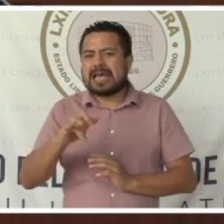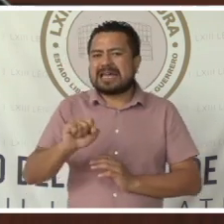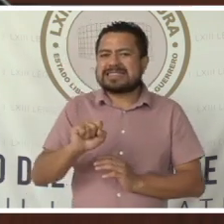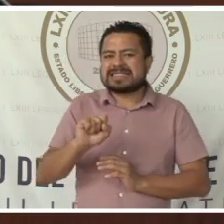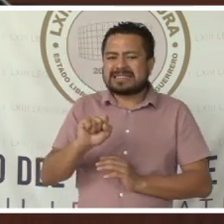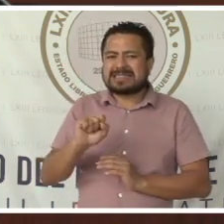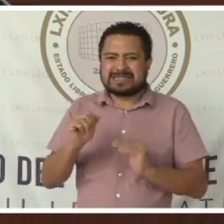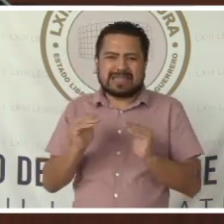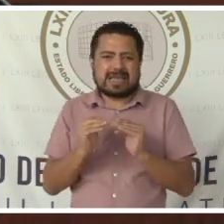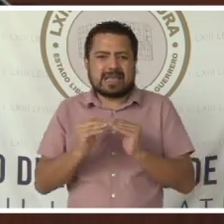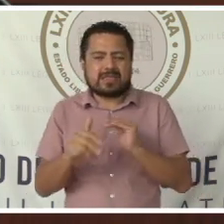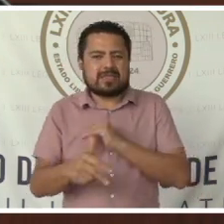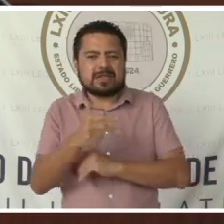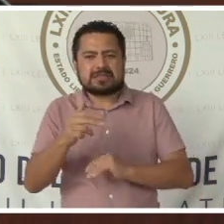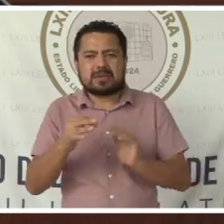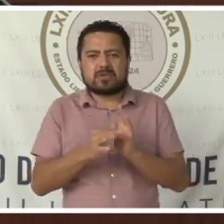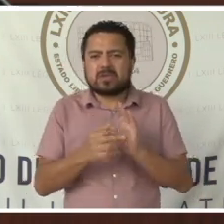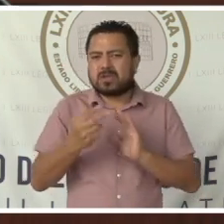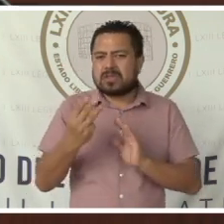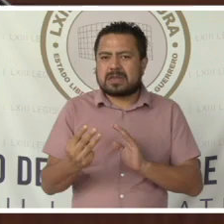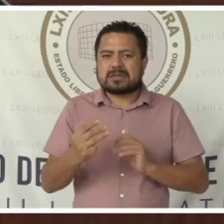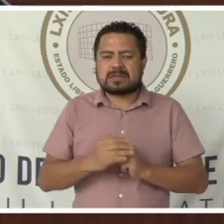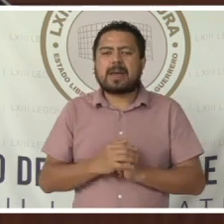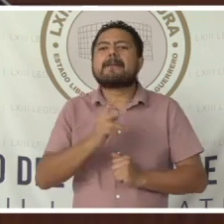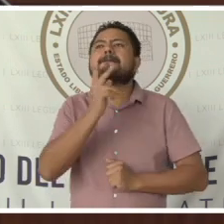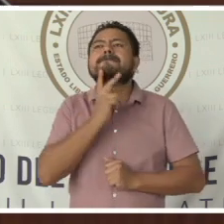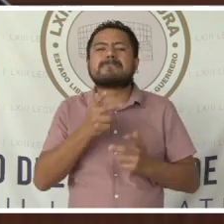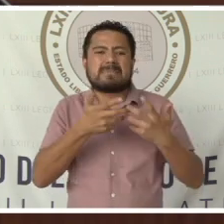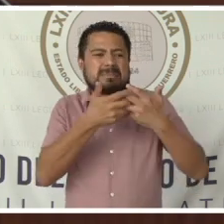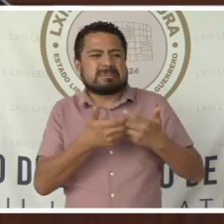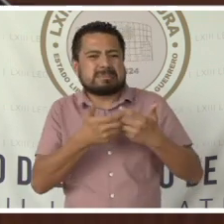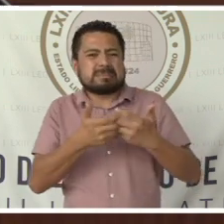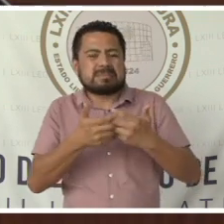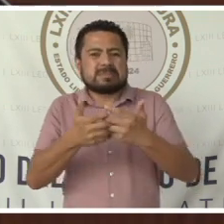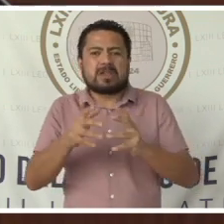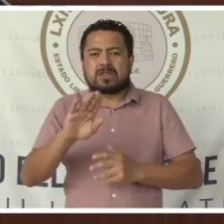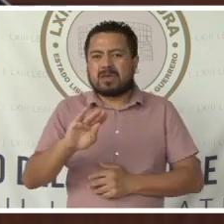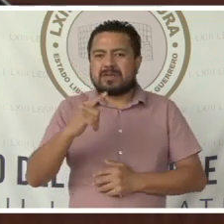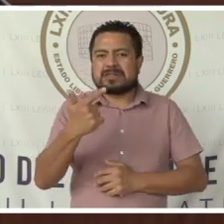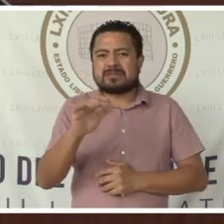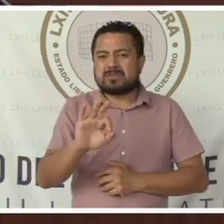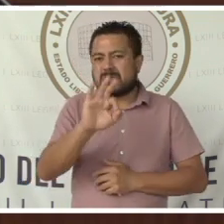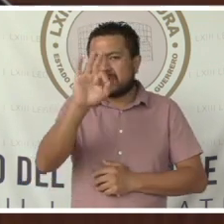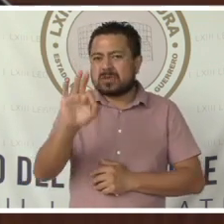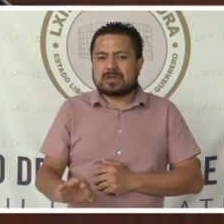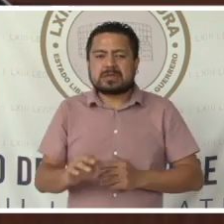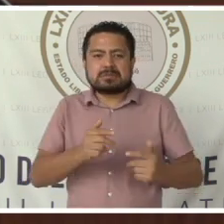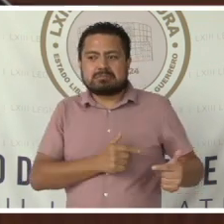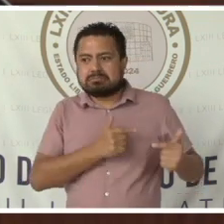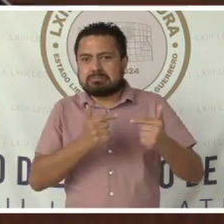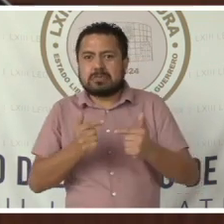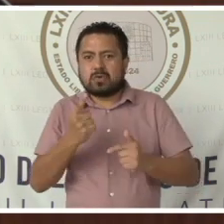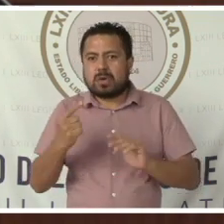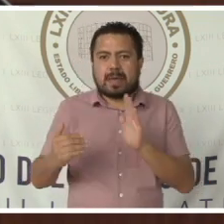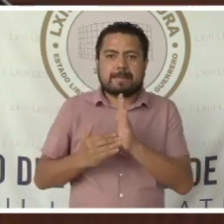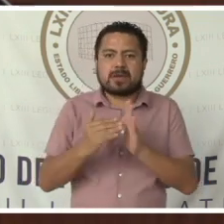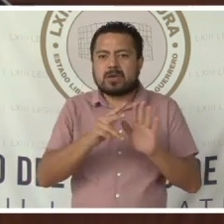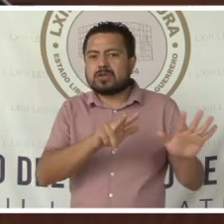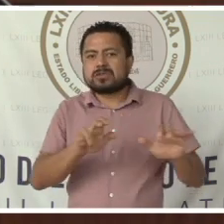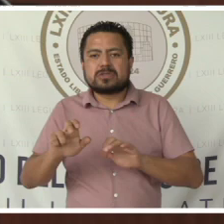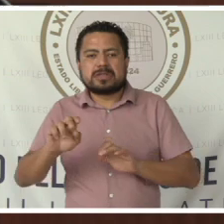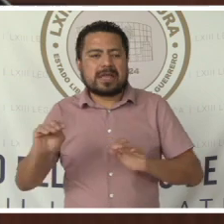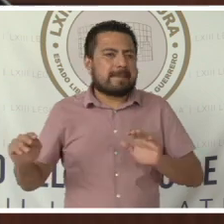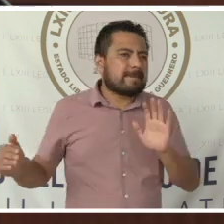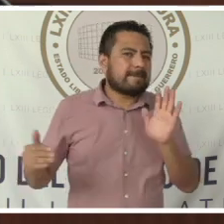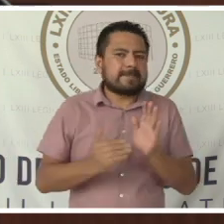de cilindro un 13.3 Pemex produce el el 97% generando un millón ochocientos cincuenta mil